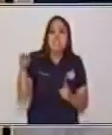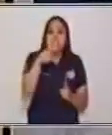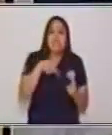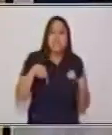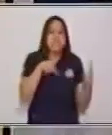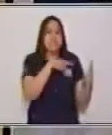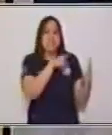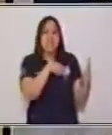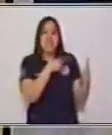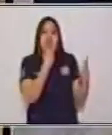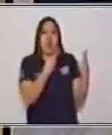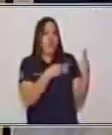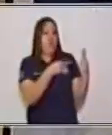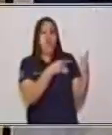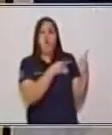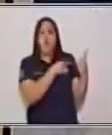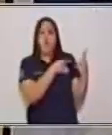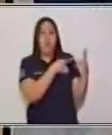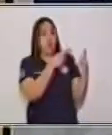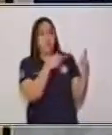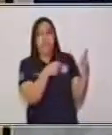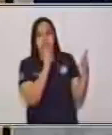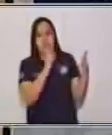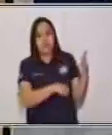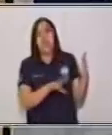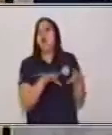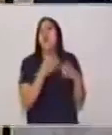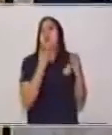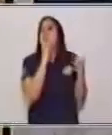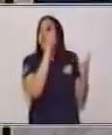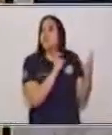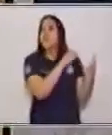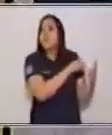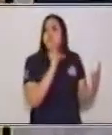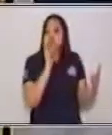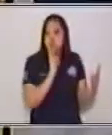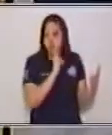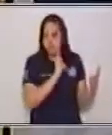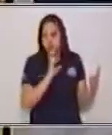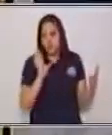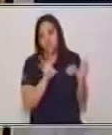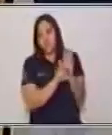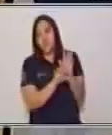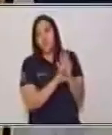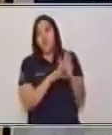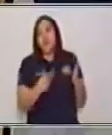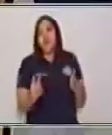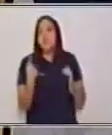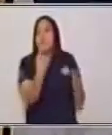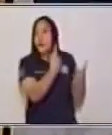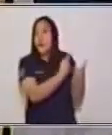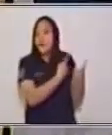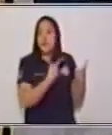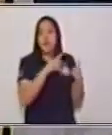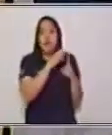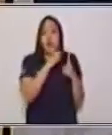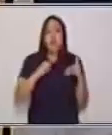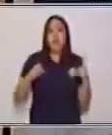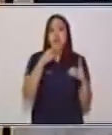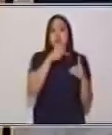¿Cómo podríamos aplicar esta interrogante para el verbo? Y es que de alguna manera el participio también entra